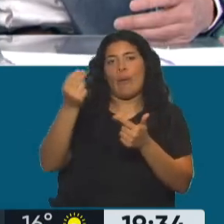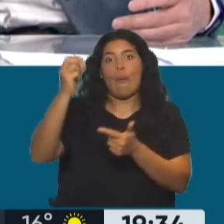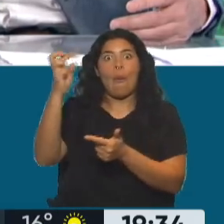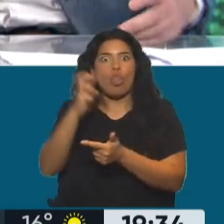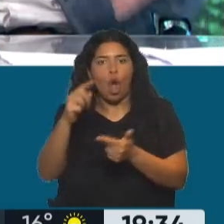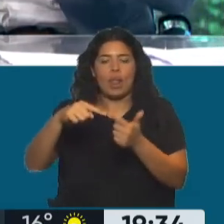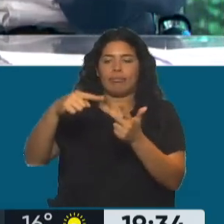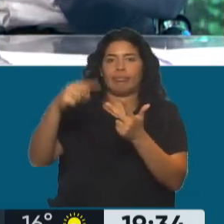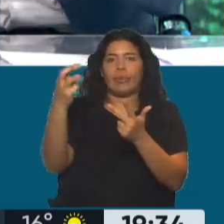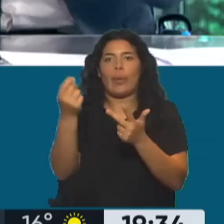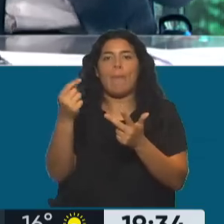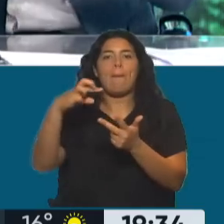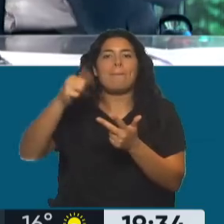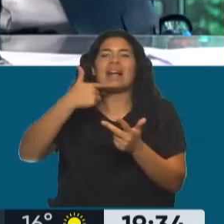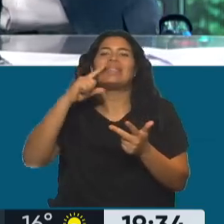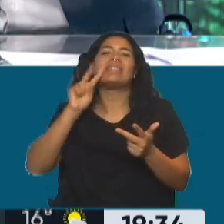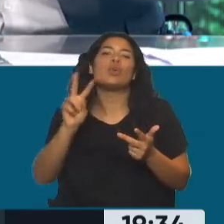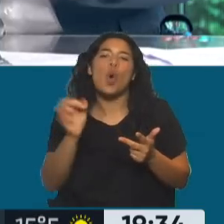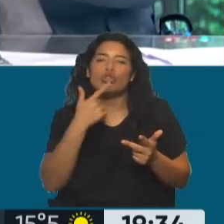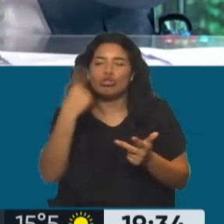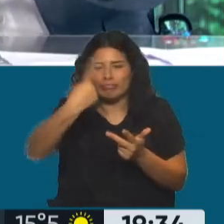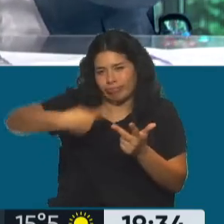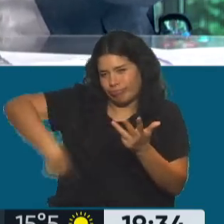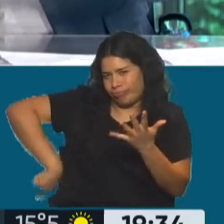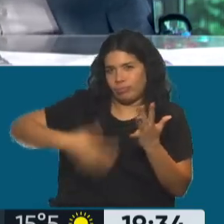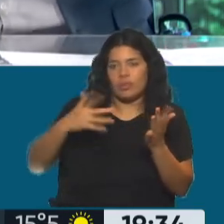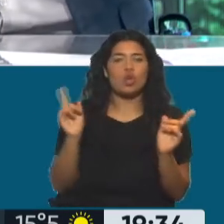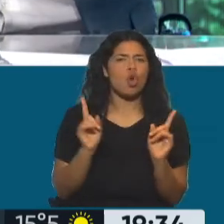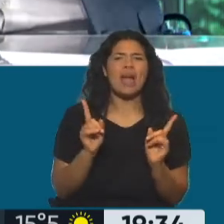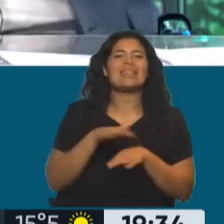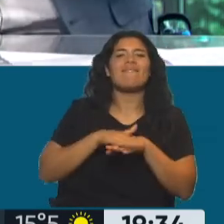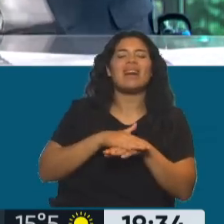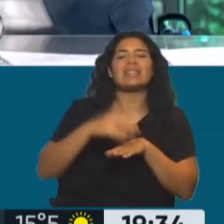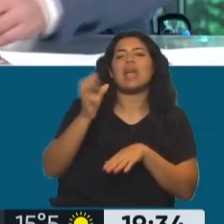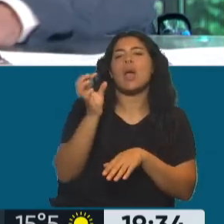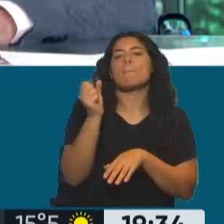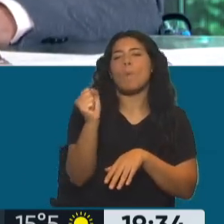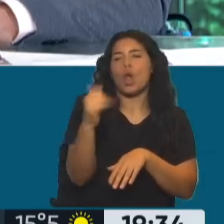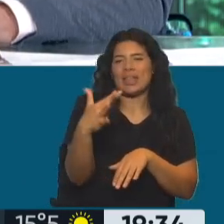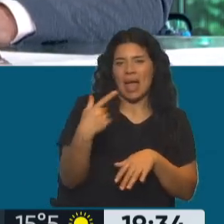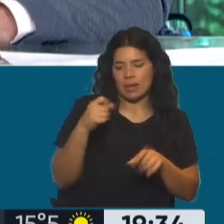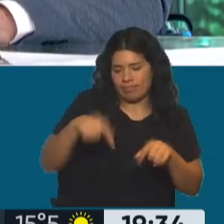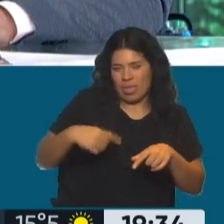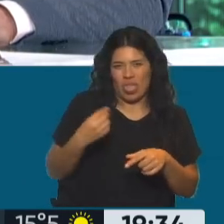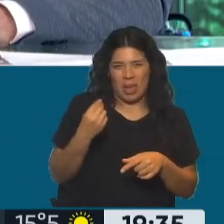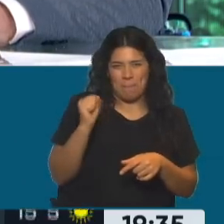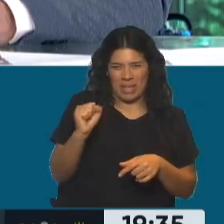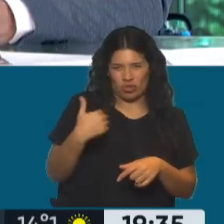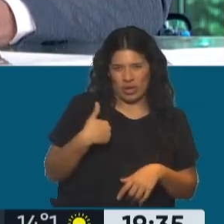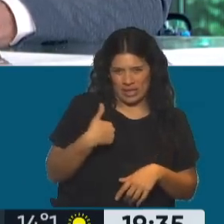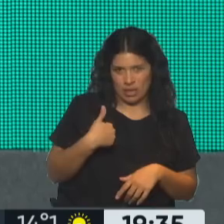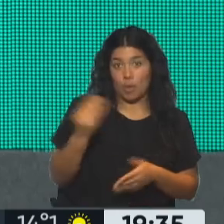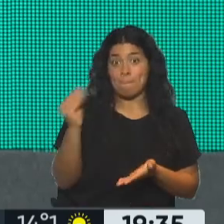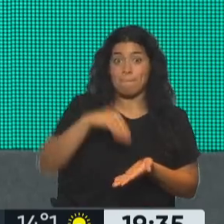los pasivos del Banco Central, no solo lo que se llama base monetaria, que es la plata que tenemos nosotros, sino también, si querés, el respaldo de los depósitos que tenemos